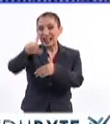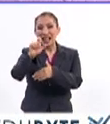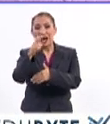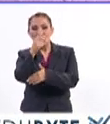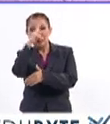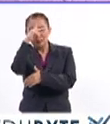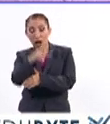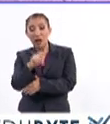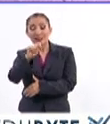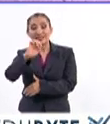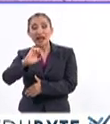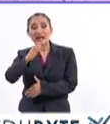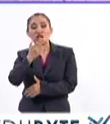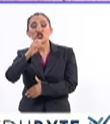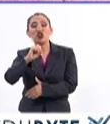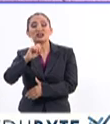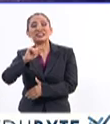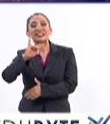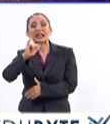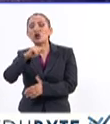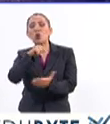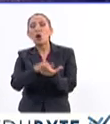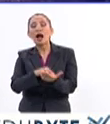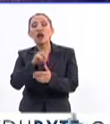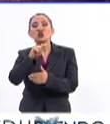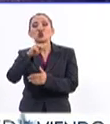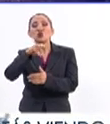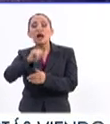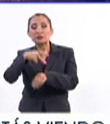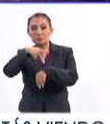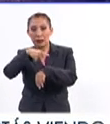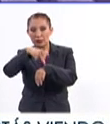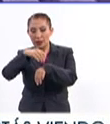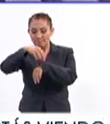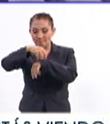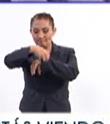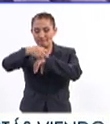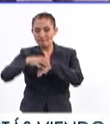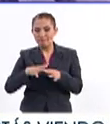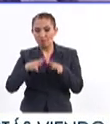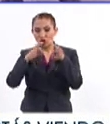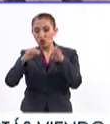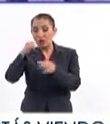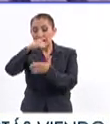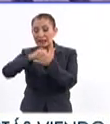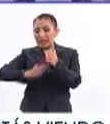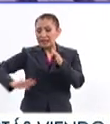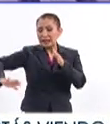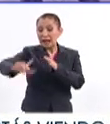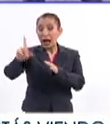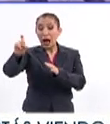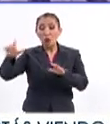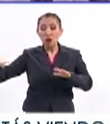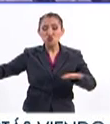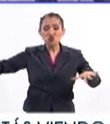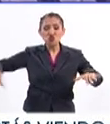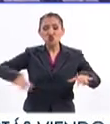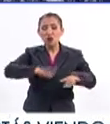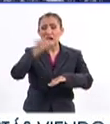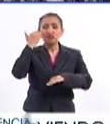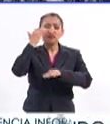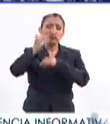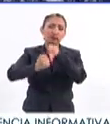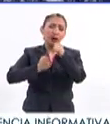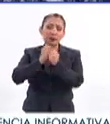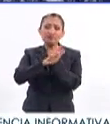México. Tenochtitlan significa lugar de tuna sobre piedra y se fundó en un islote en medio del lago. Con el paso